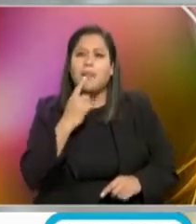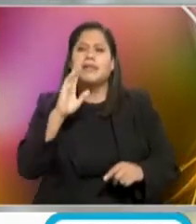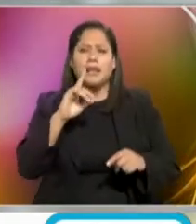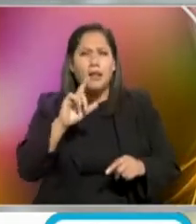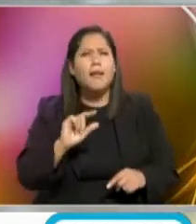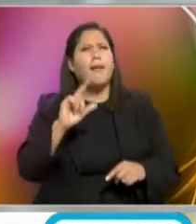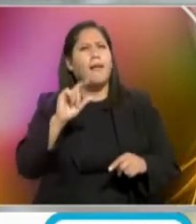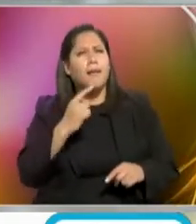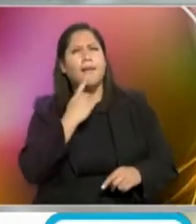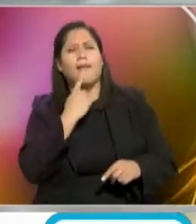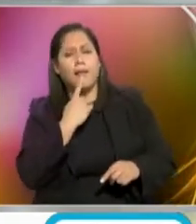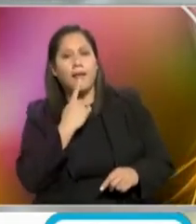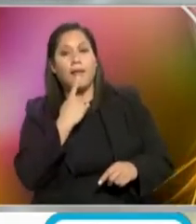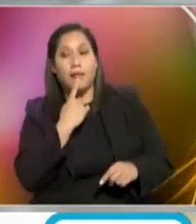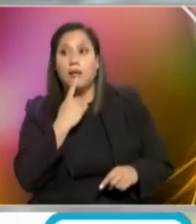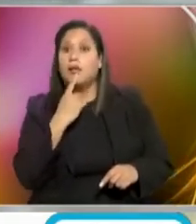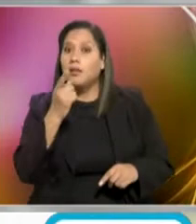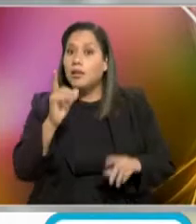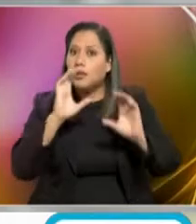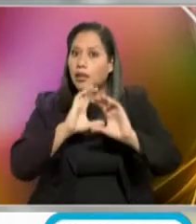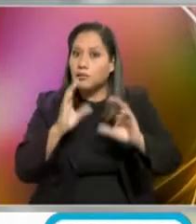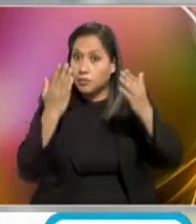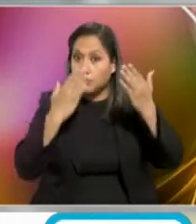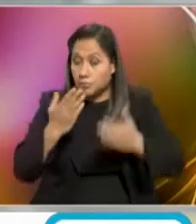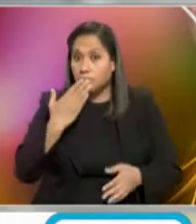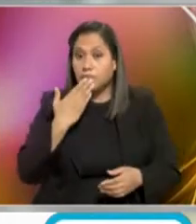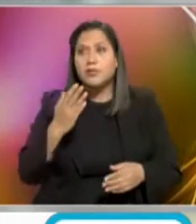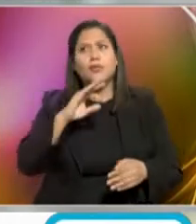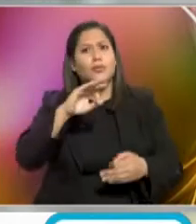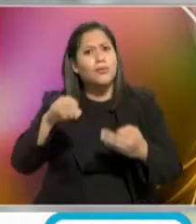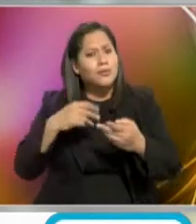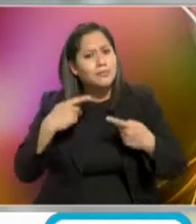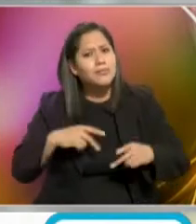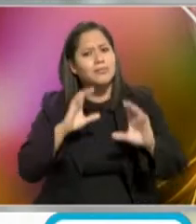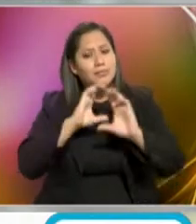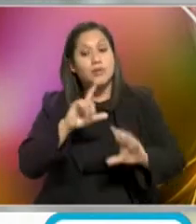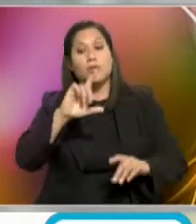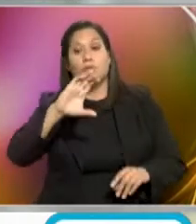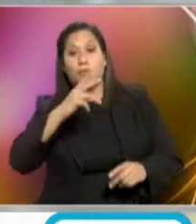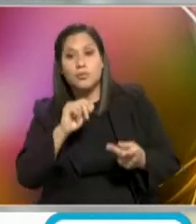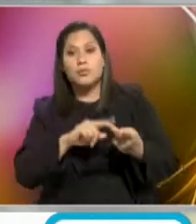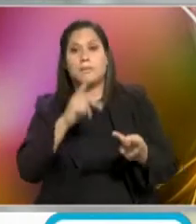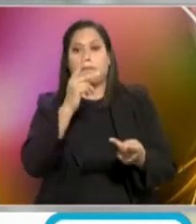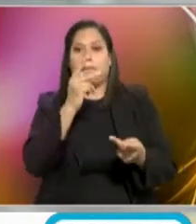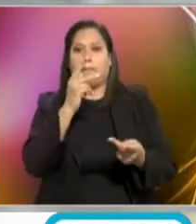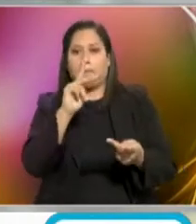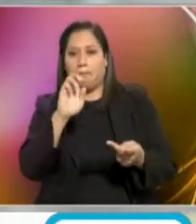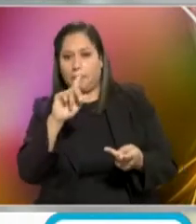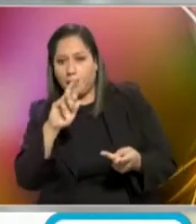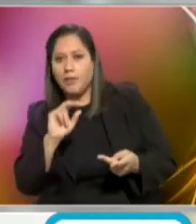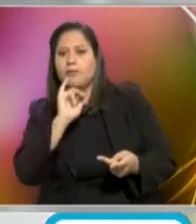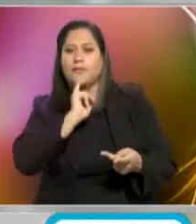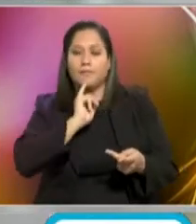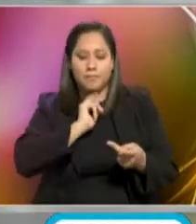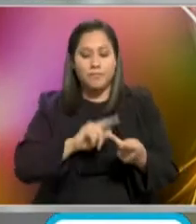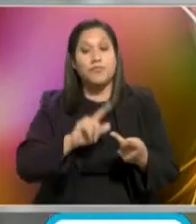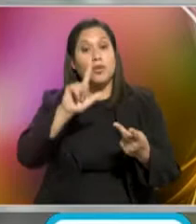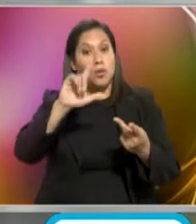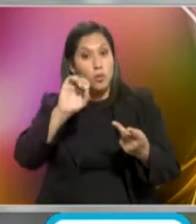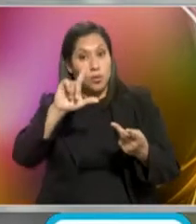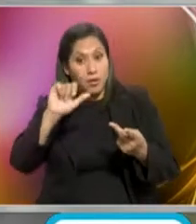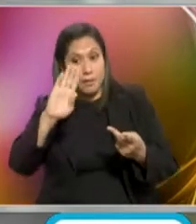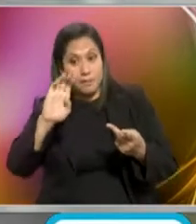las canción, escribía. y éxito seguro. Todo el mundo le cantaba las canciones, Lucha Villa, Pedro Infante, Lola Beltrán.